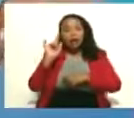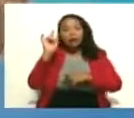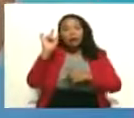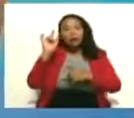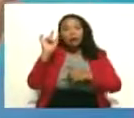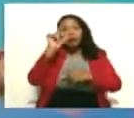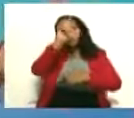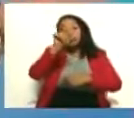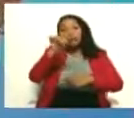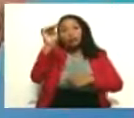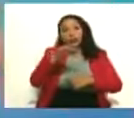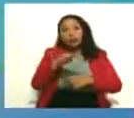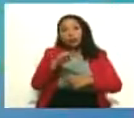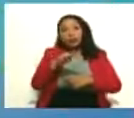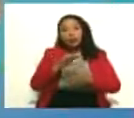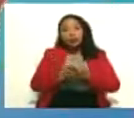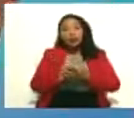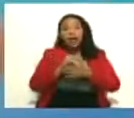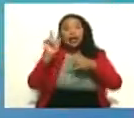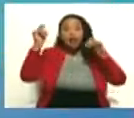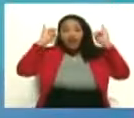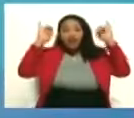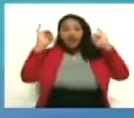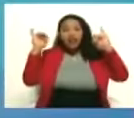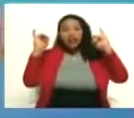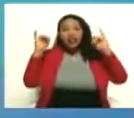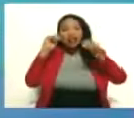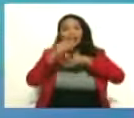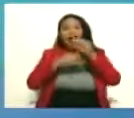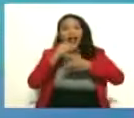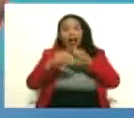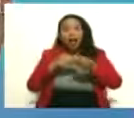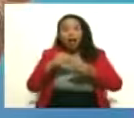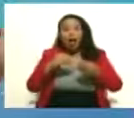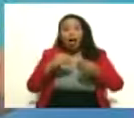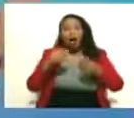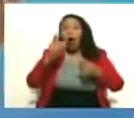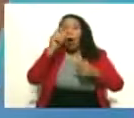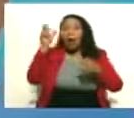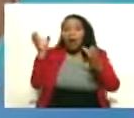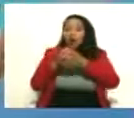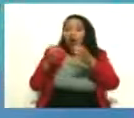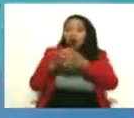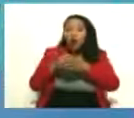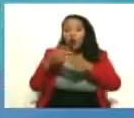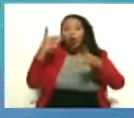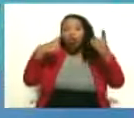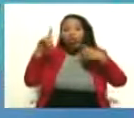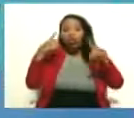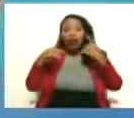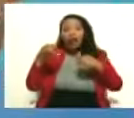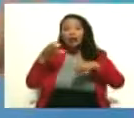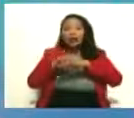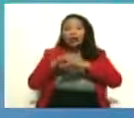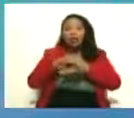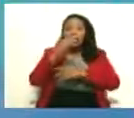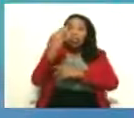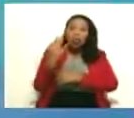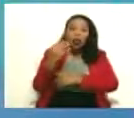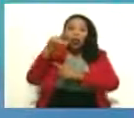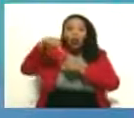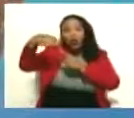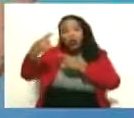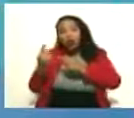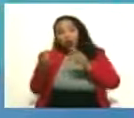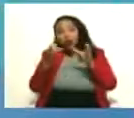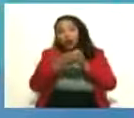el Esequibo Fest, una gran fiesta en la que estará Desorden Público, en la que estará Zapato 3, en la que estará Caribano, y